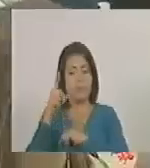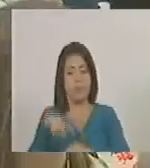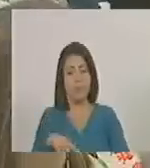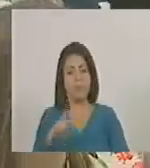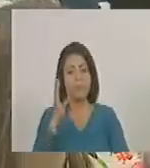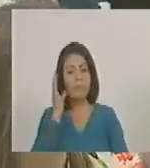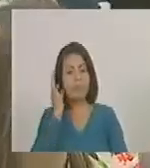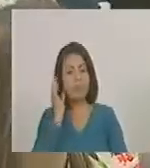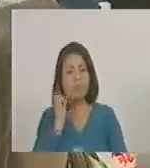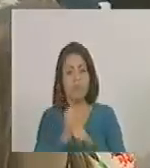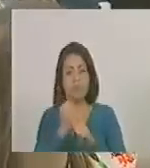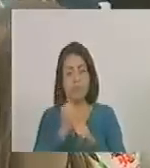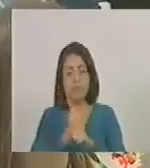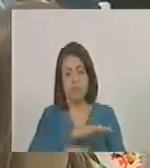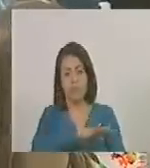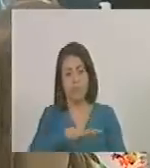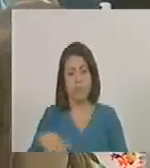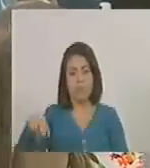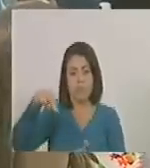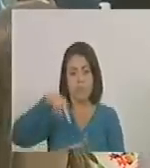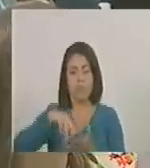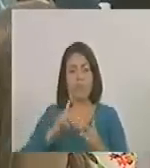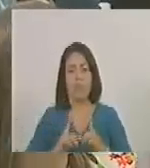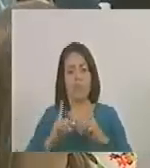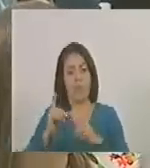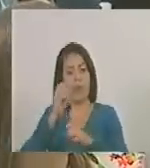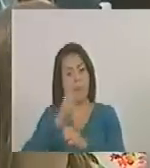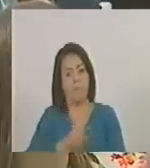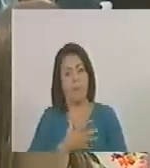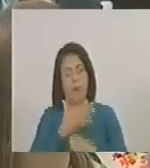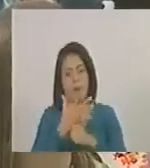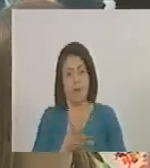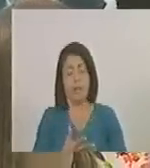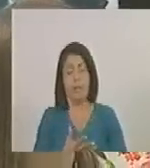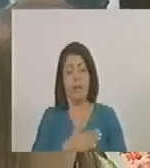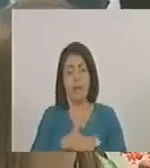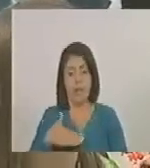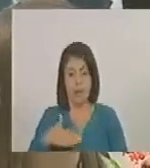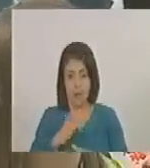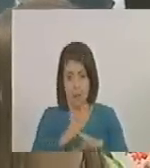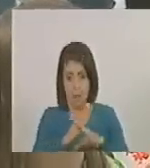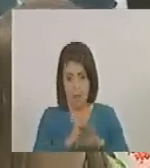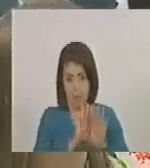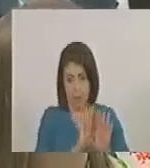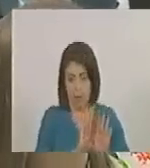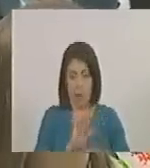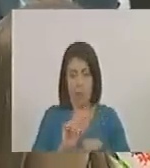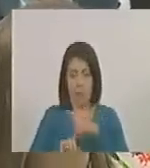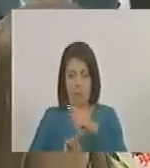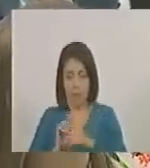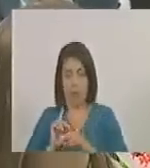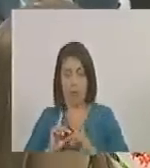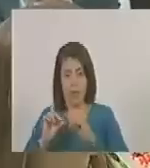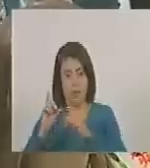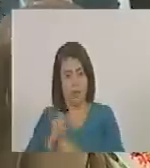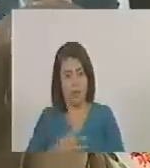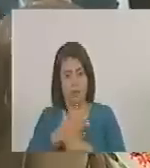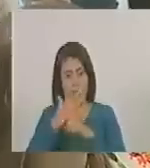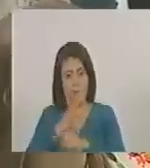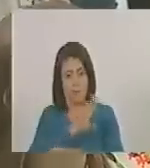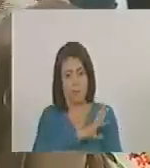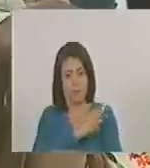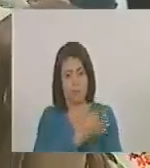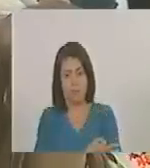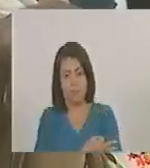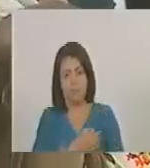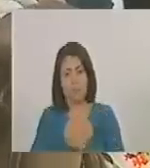las mujeres campesinas que levantan la dignidad, la esperanza. Y quería hacer este paréntesis porque de dignidad, de esperanza, de